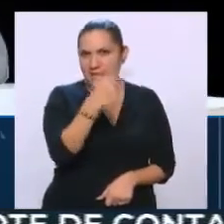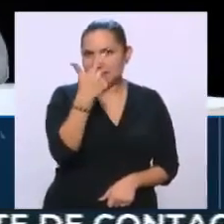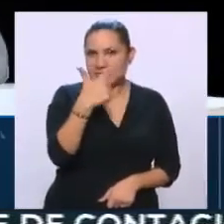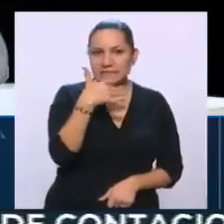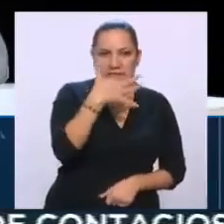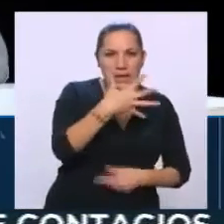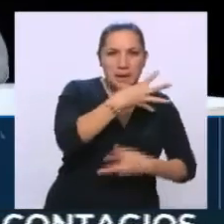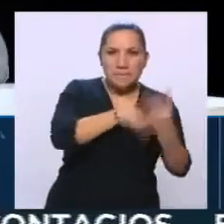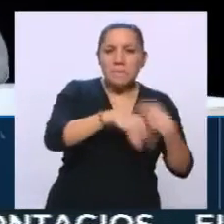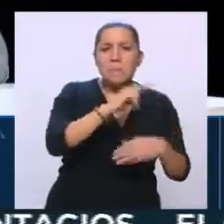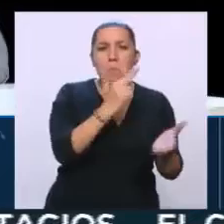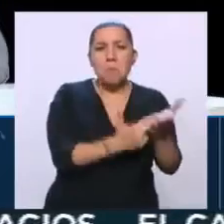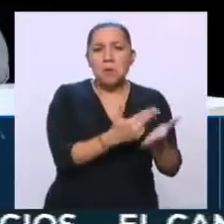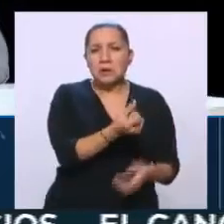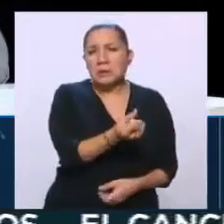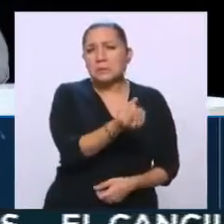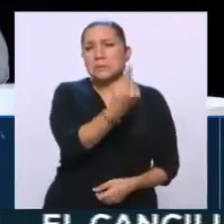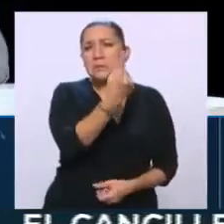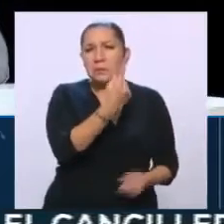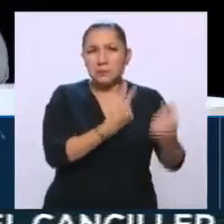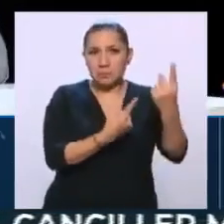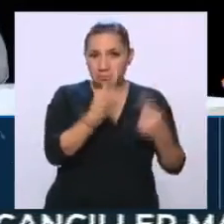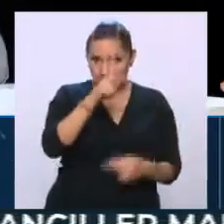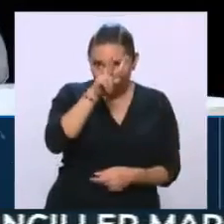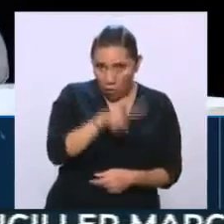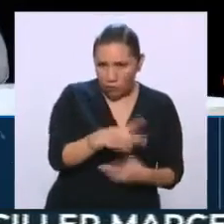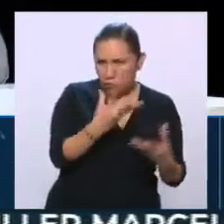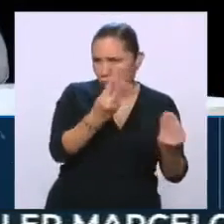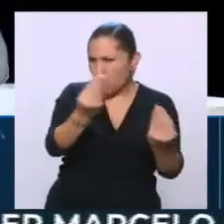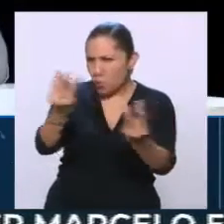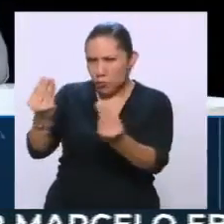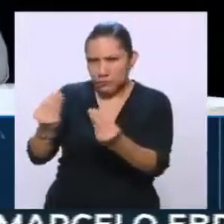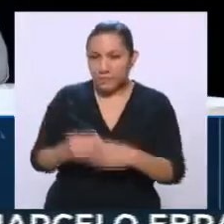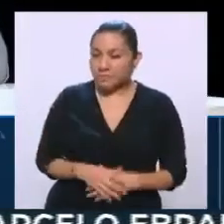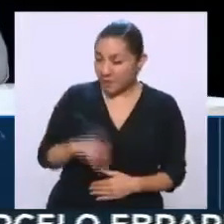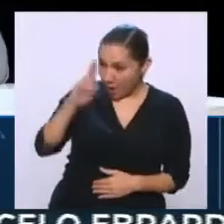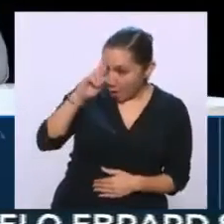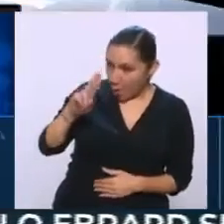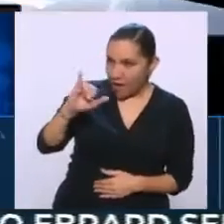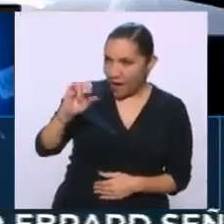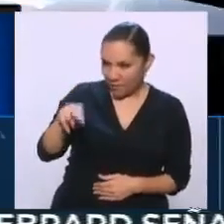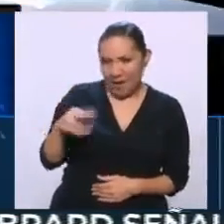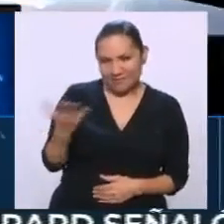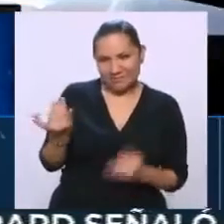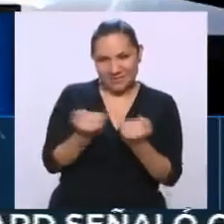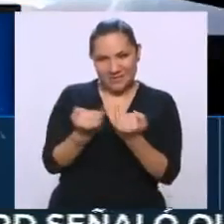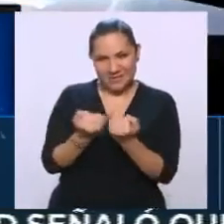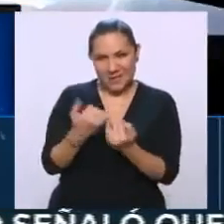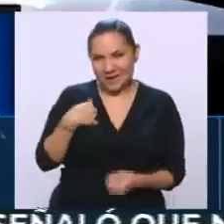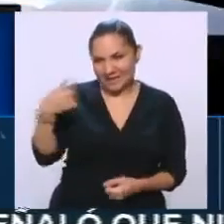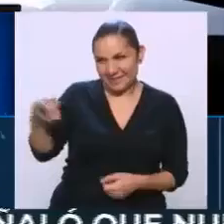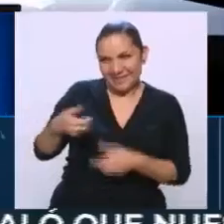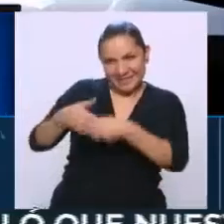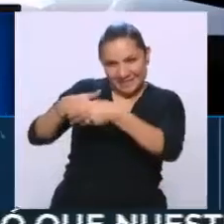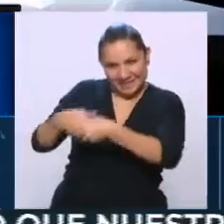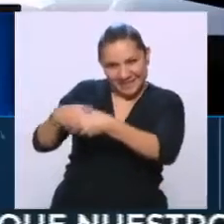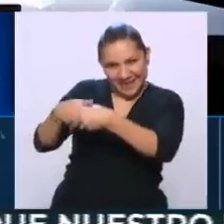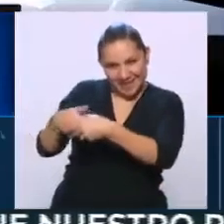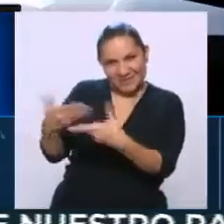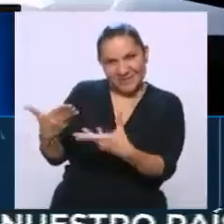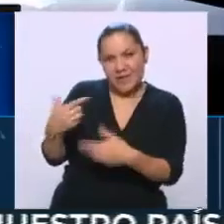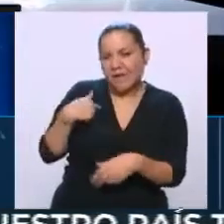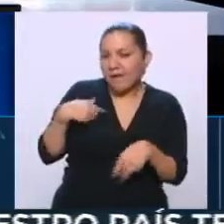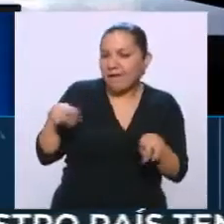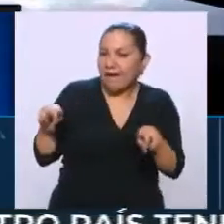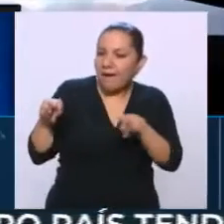pues esporádico, hay mucho más. Así es, Juan, te saludo con mucho aprecio también. Bueno, yo a ti. Aquí lo tenía yo al lado y no lo ves.